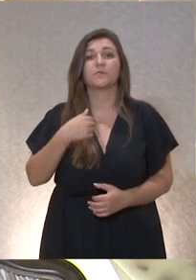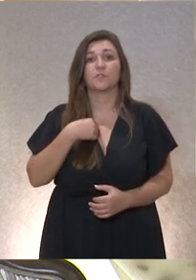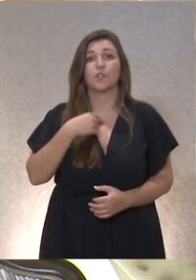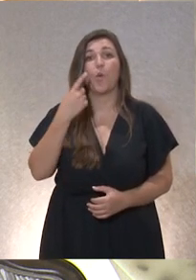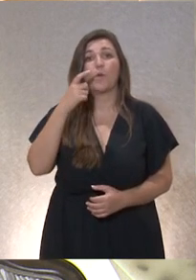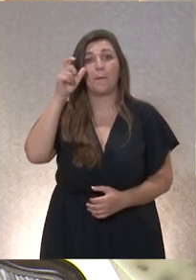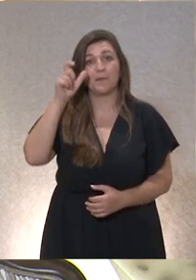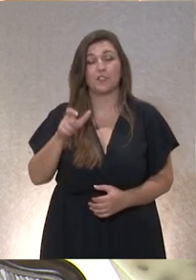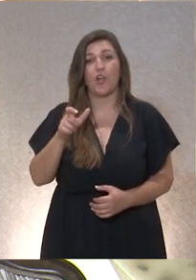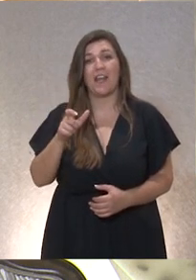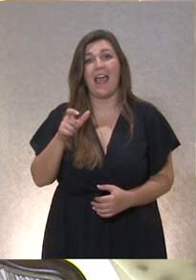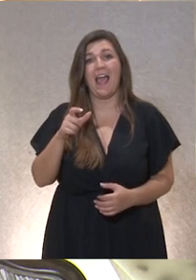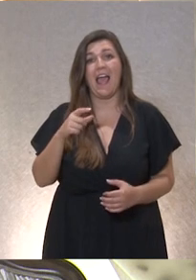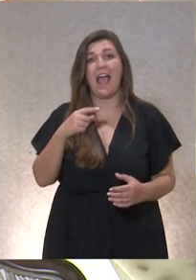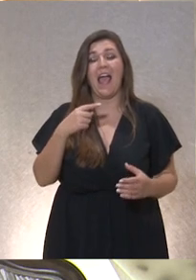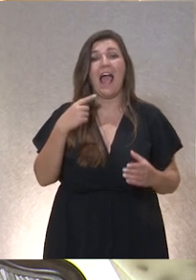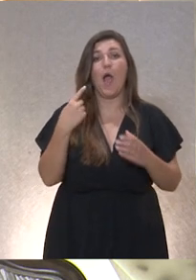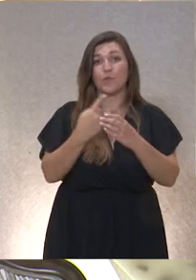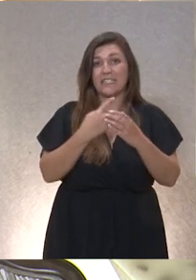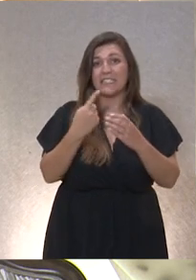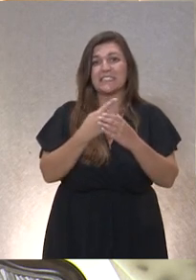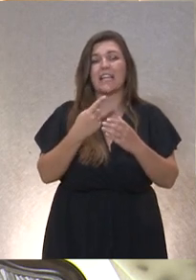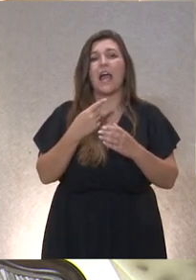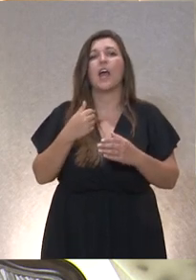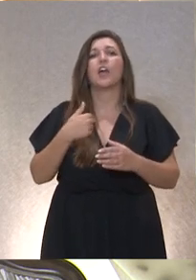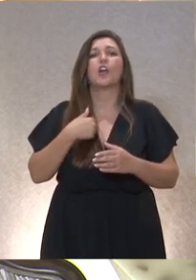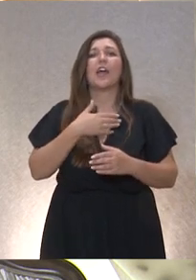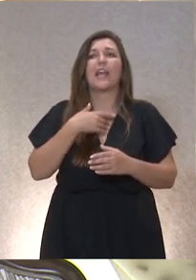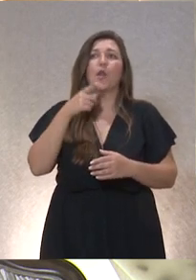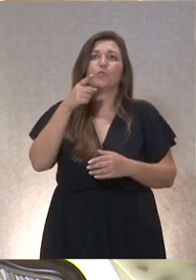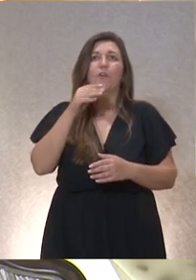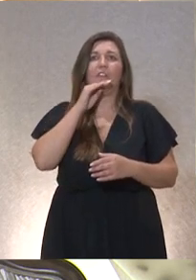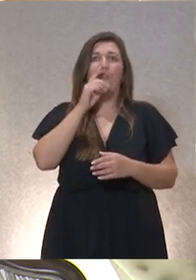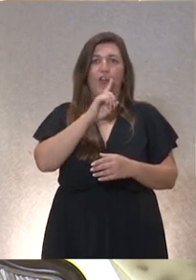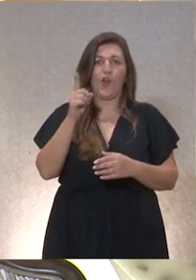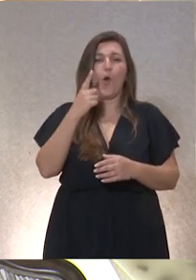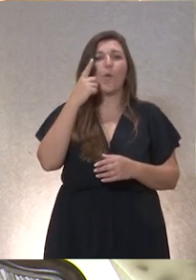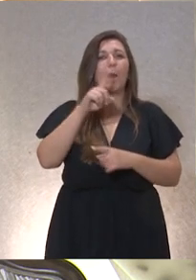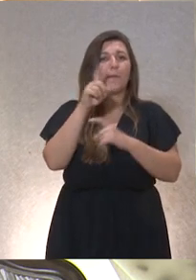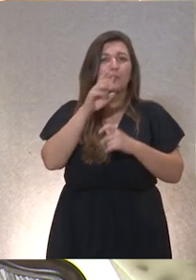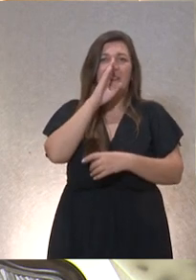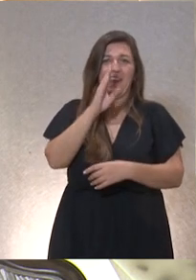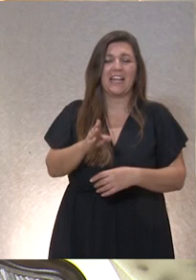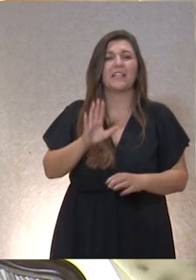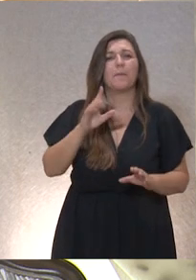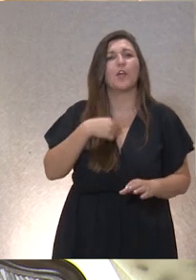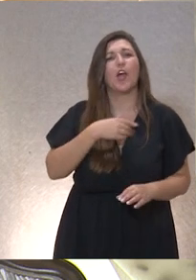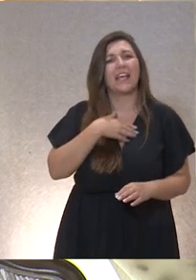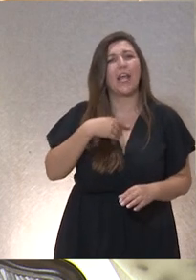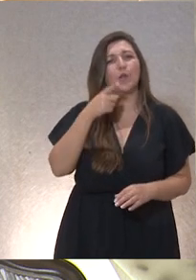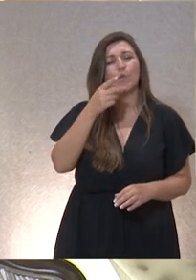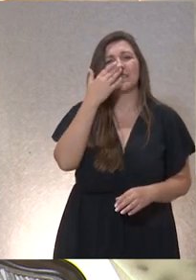autista se lo digo para que no se ofenda con la pregunta y le voy a hacer una pregunta muy directa y entiendo que comprometida pero me gustaría que fuera